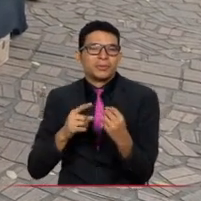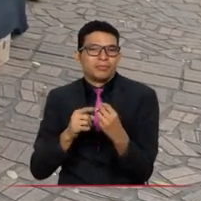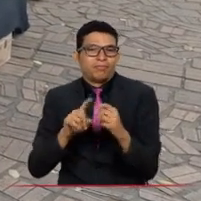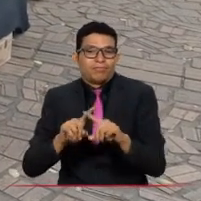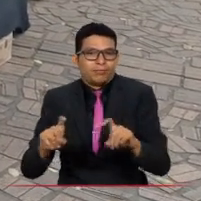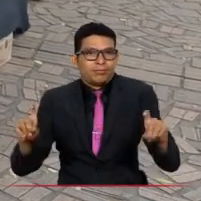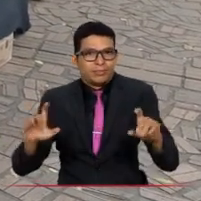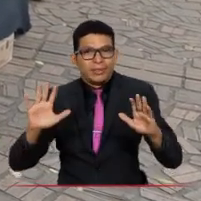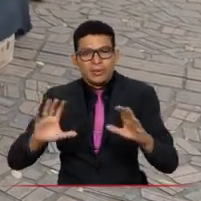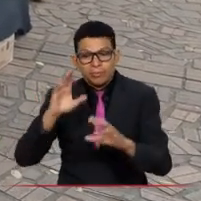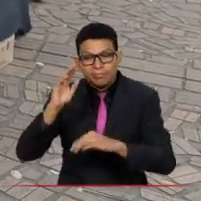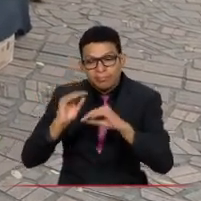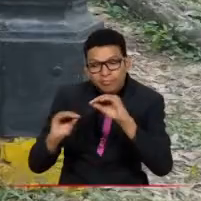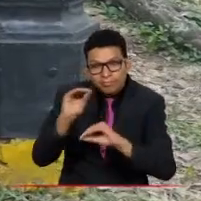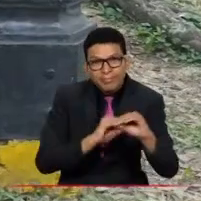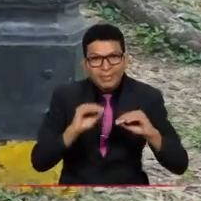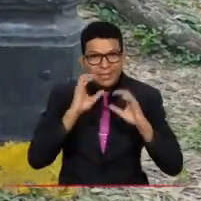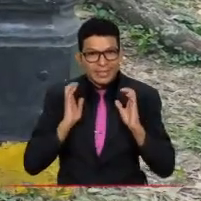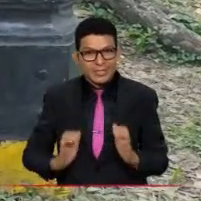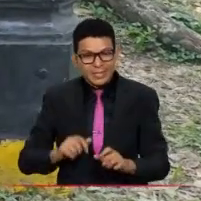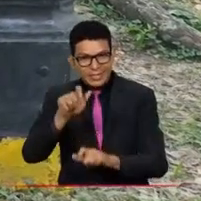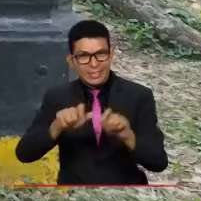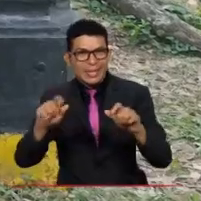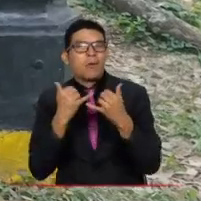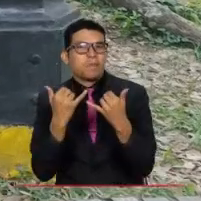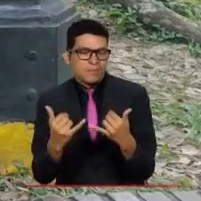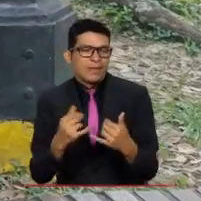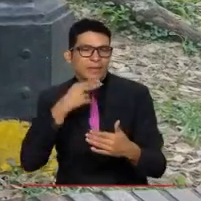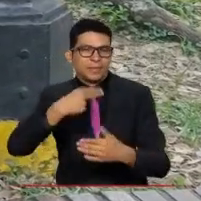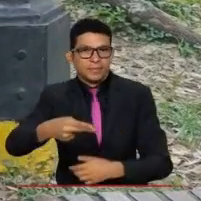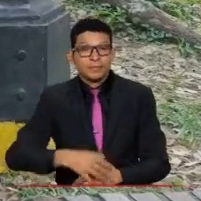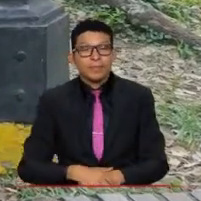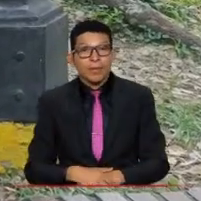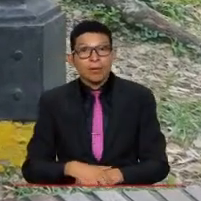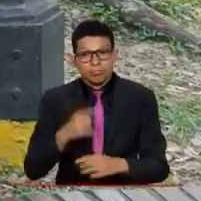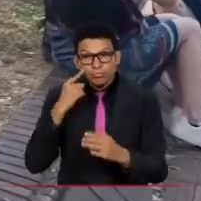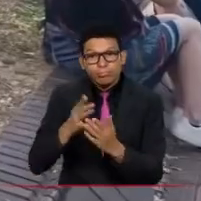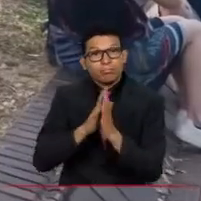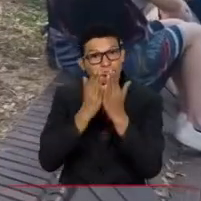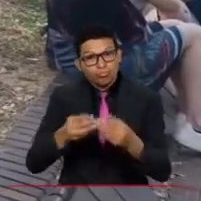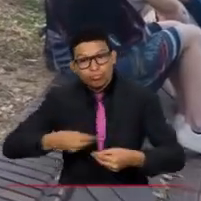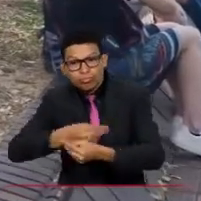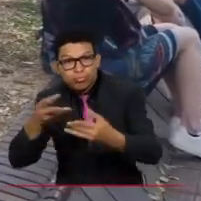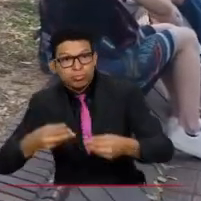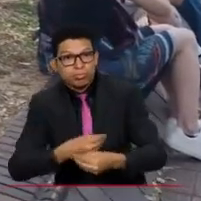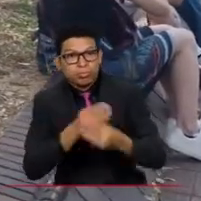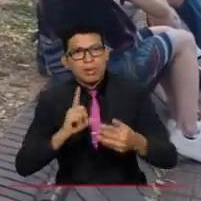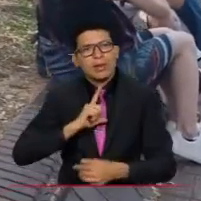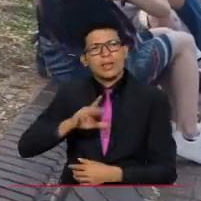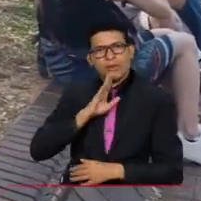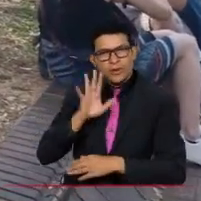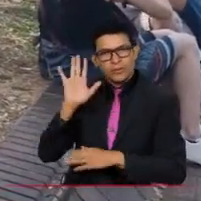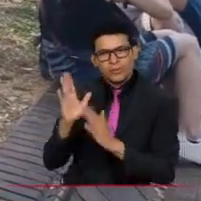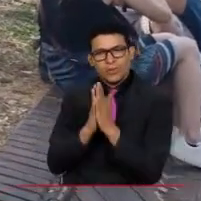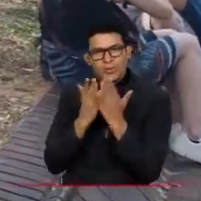construir ciudadanía a través de las historias. Al finalizar la jornada se repartieron libros entre los asistentes. La actividad, liderada por la